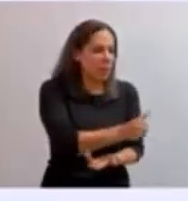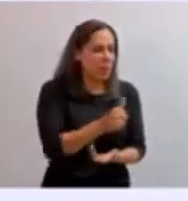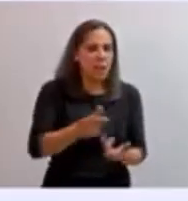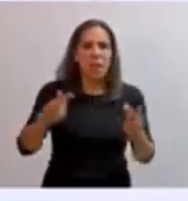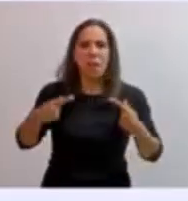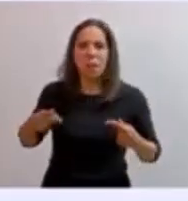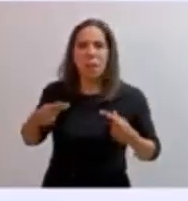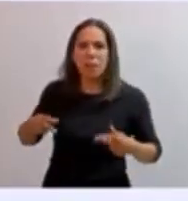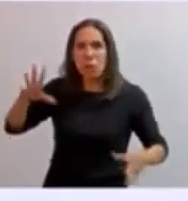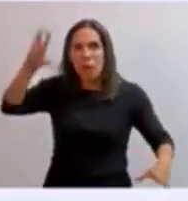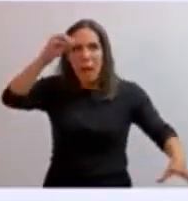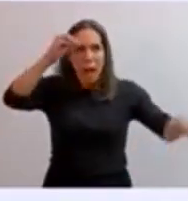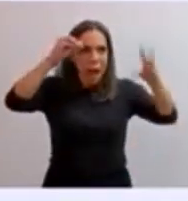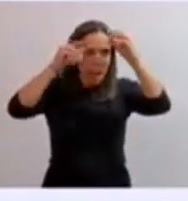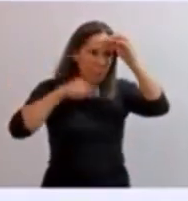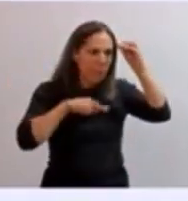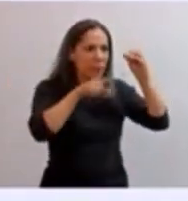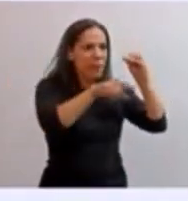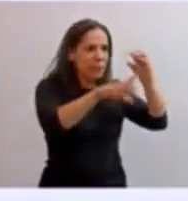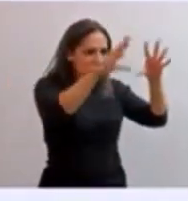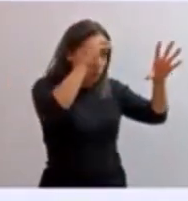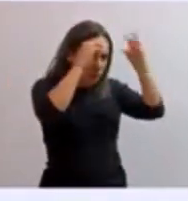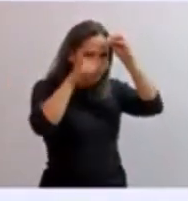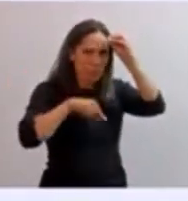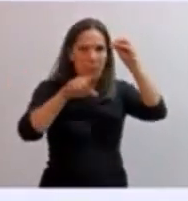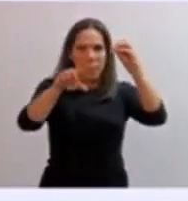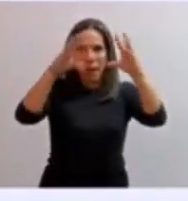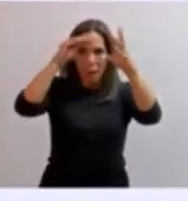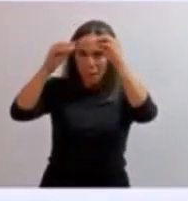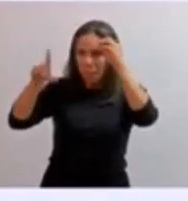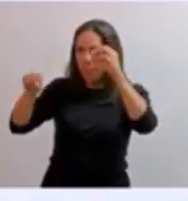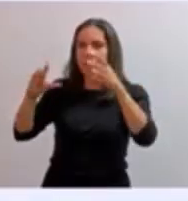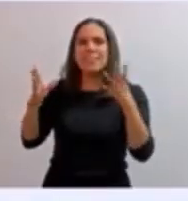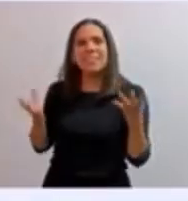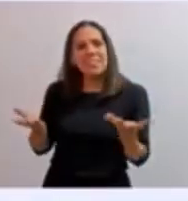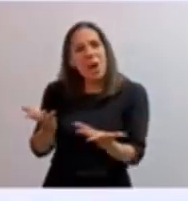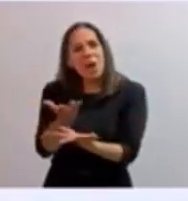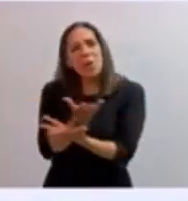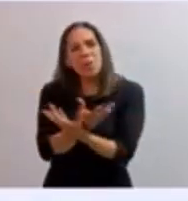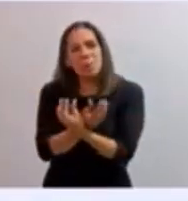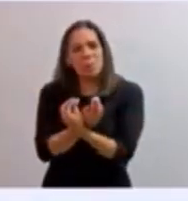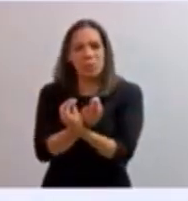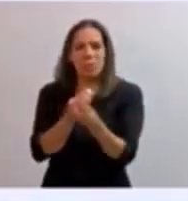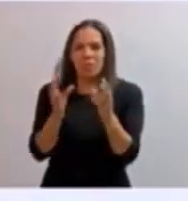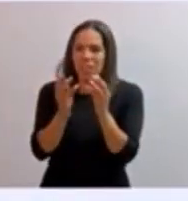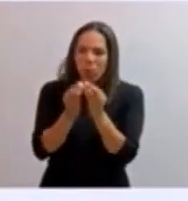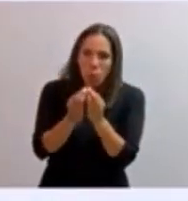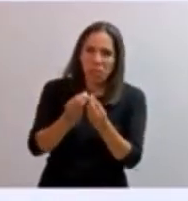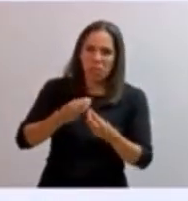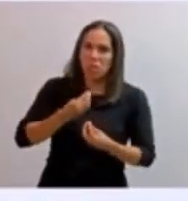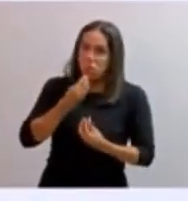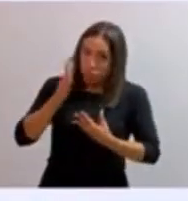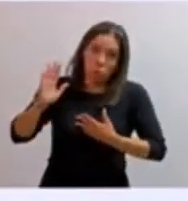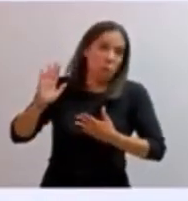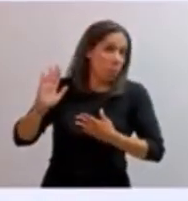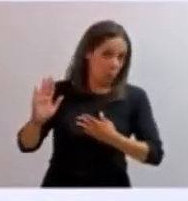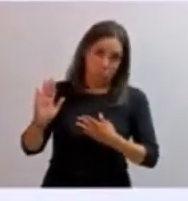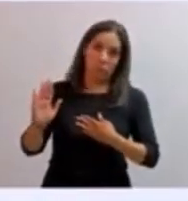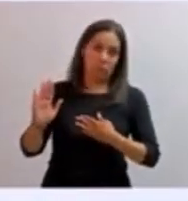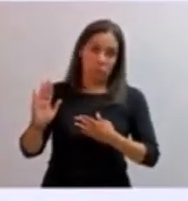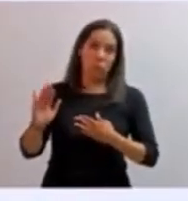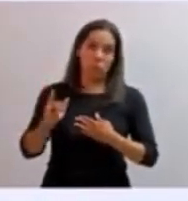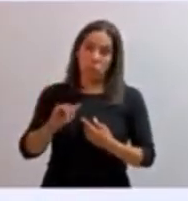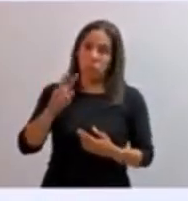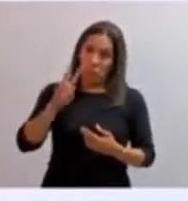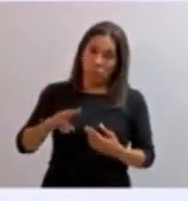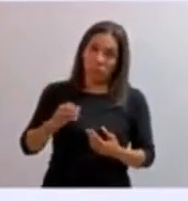Entonces, tenemos que transformar la supervisión, pero esa transformación conlleva compromisos, compromiso